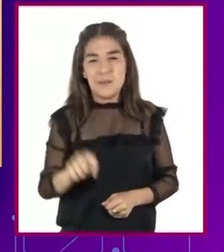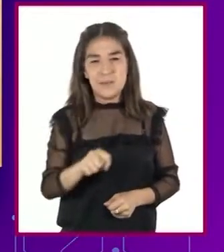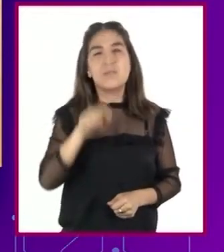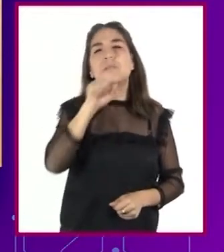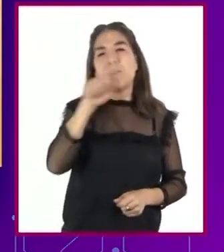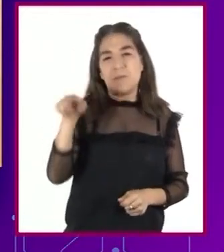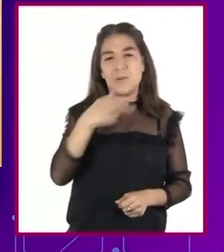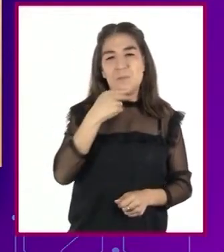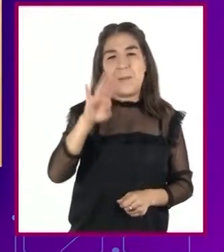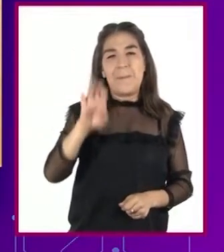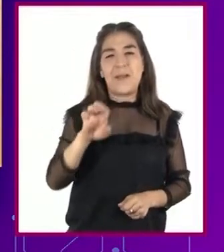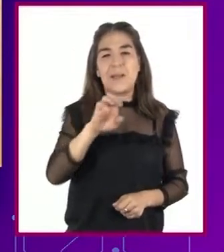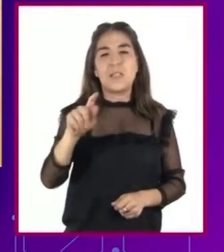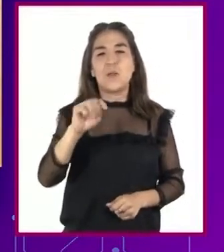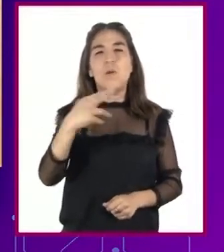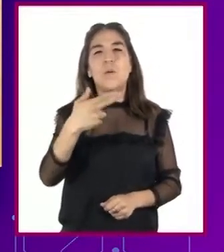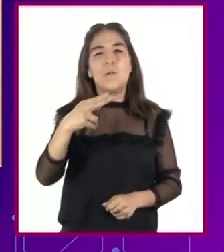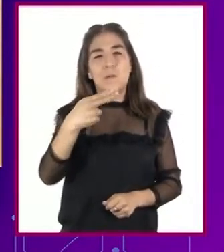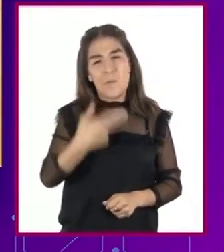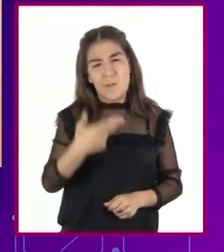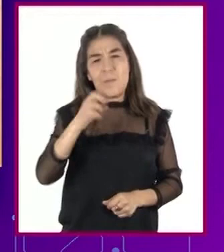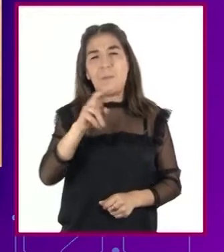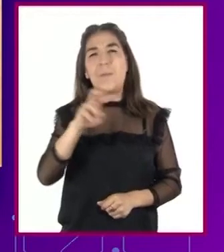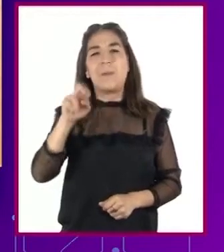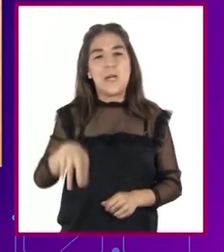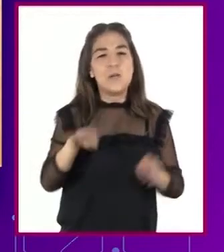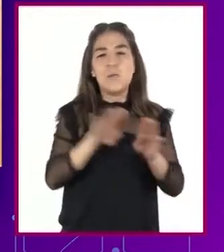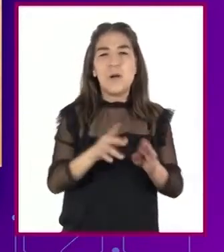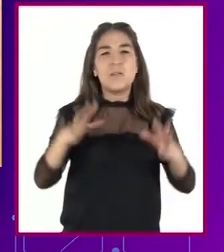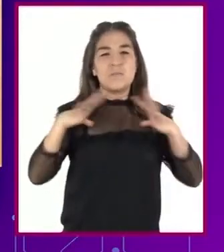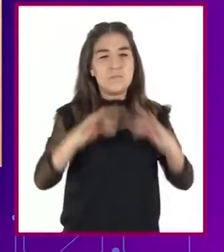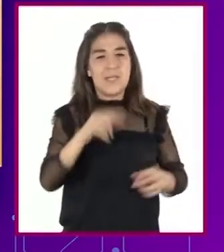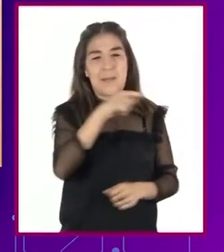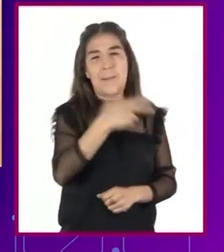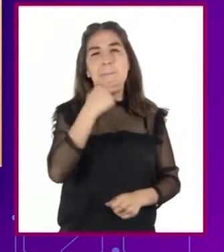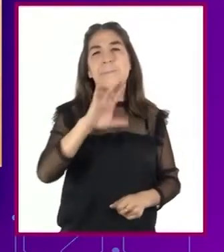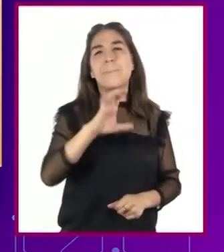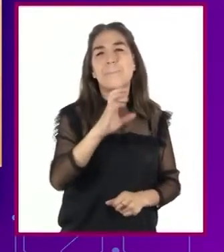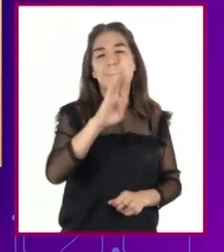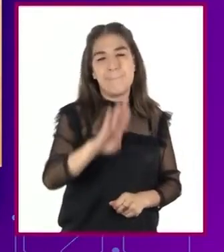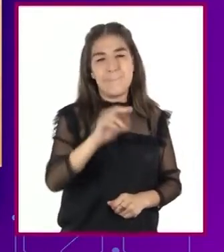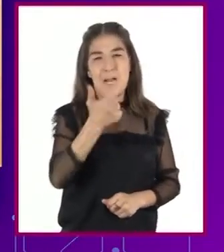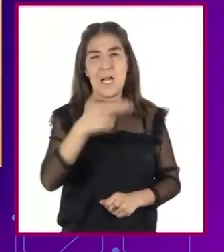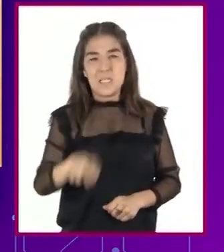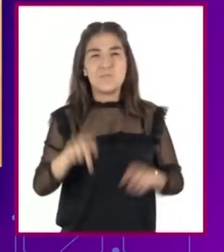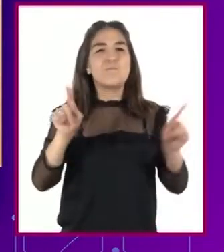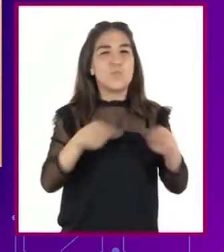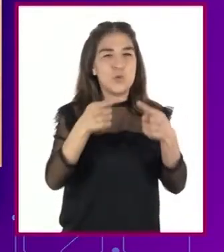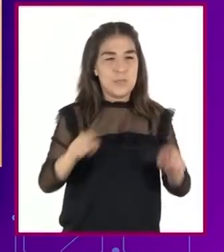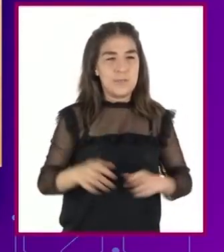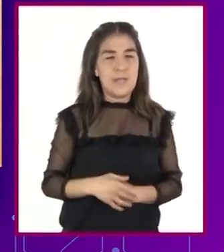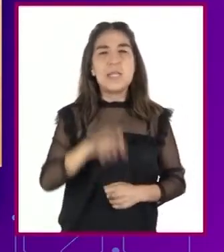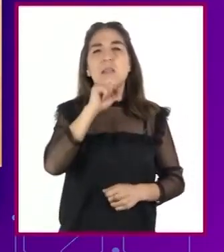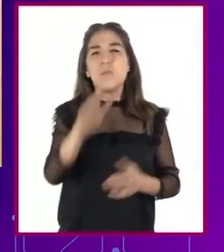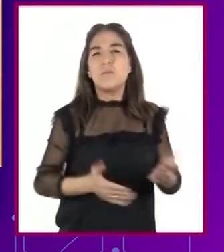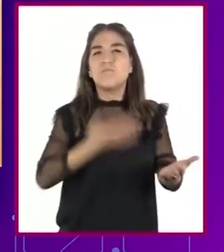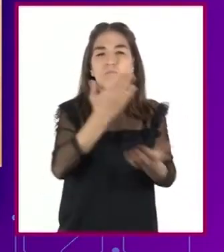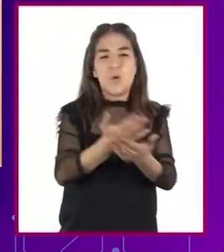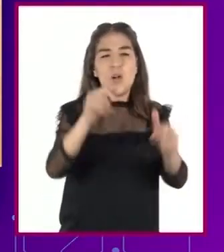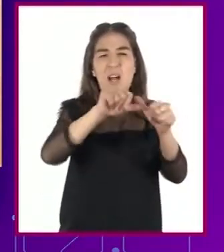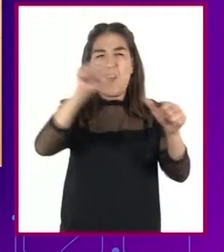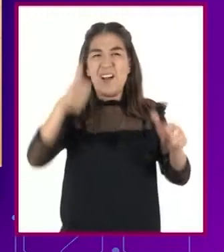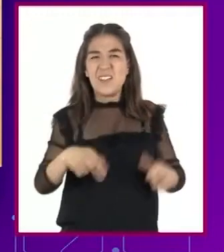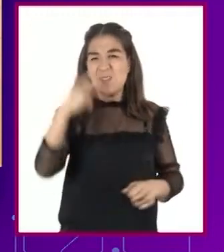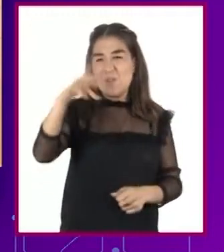Beethoven, y la búsqueda de las raíces principalmente en Bach. Por otro lado, se propuso un arte alemán capaz